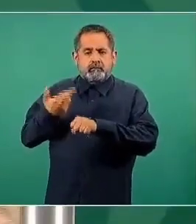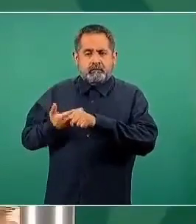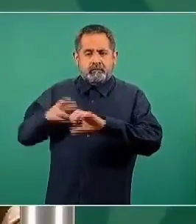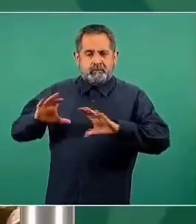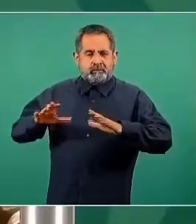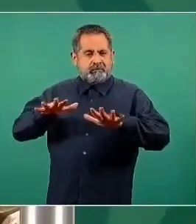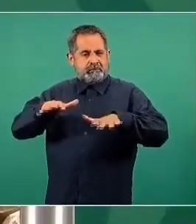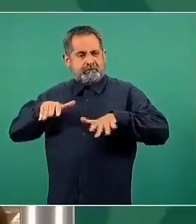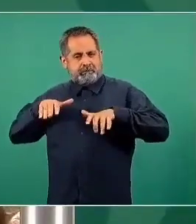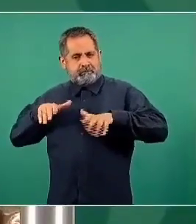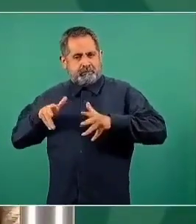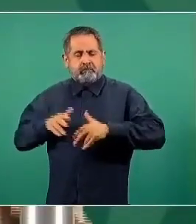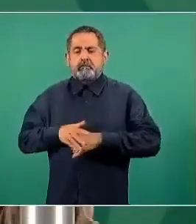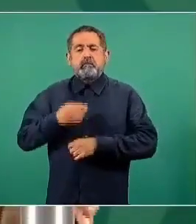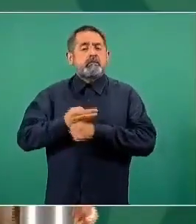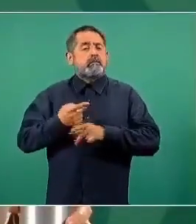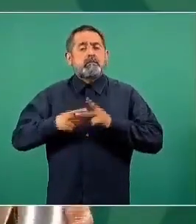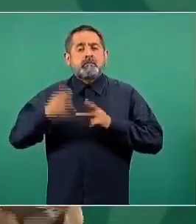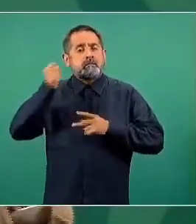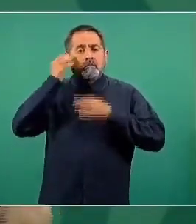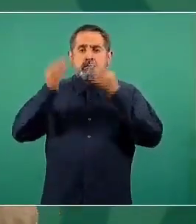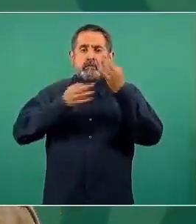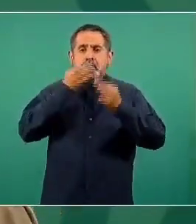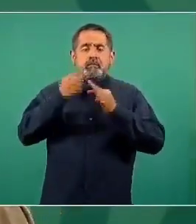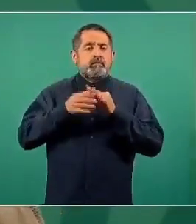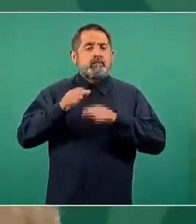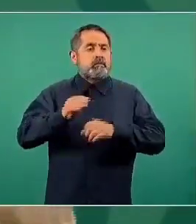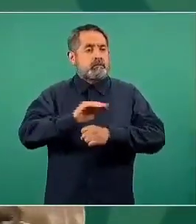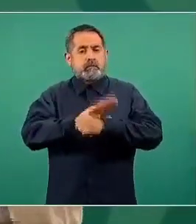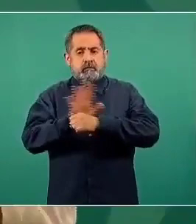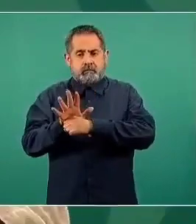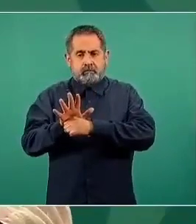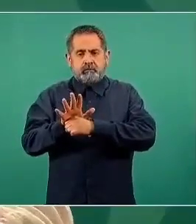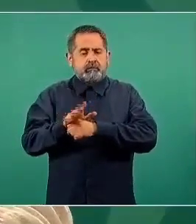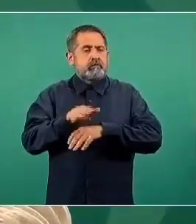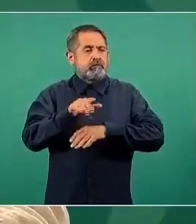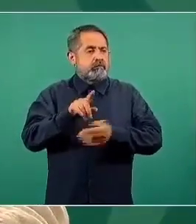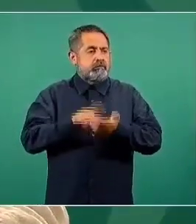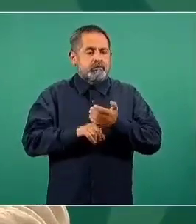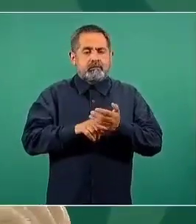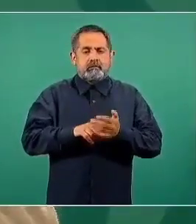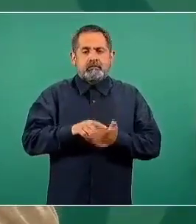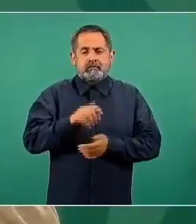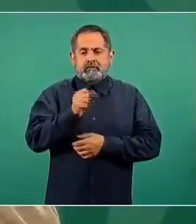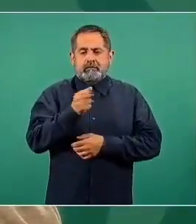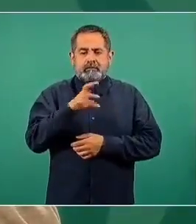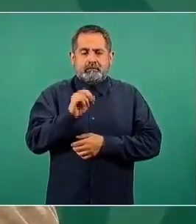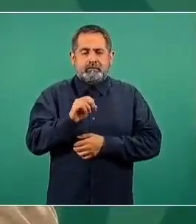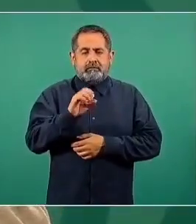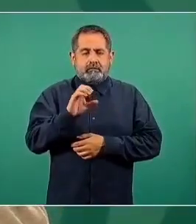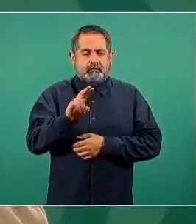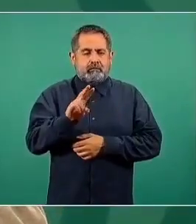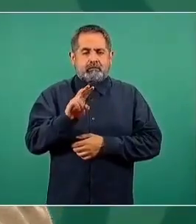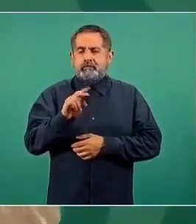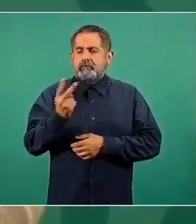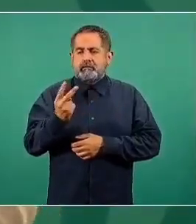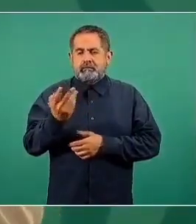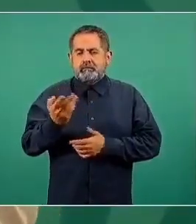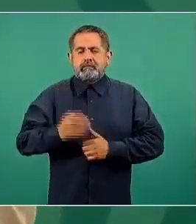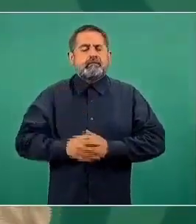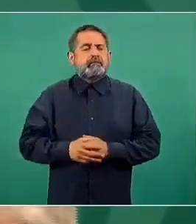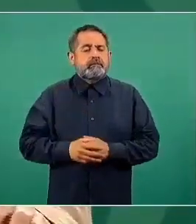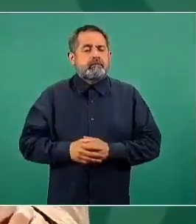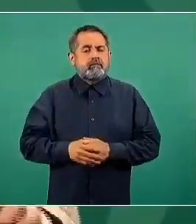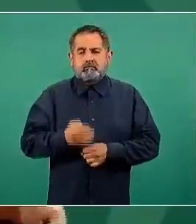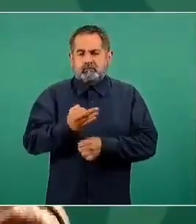Vamos a iniciar la conferencia de prensa diaria sobre COVID-19, la pandemia causada por el coronavirus SARS-CoV-2. Hoy